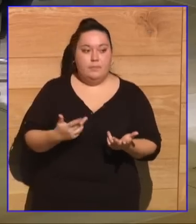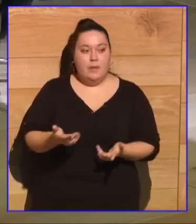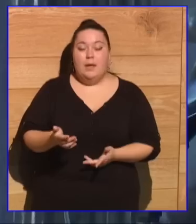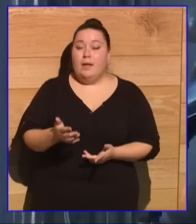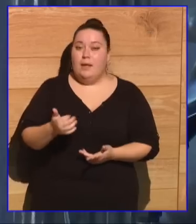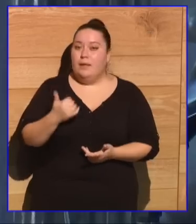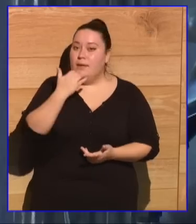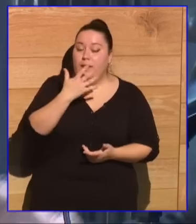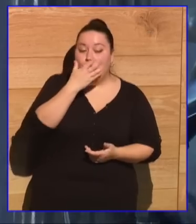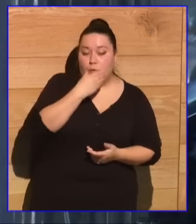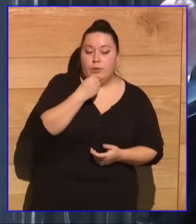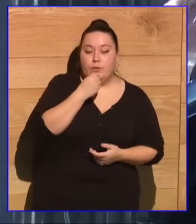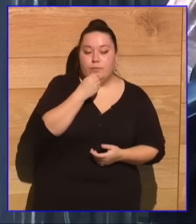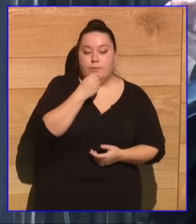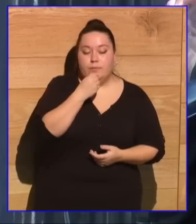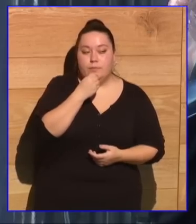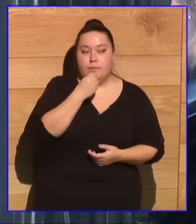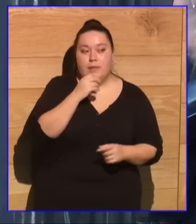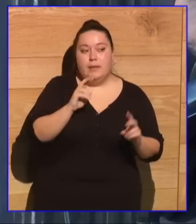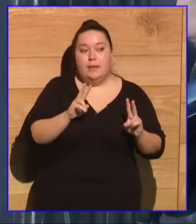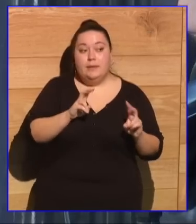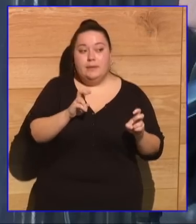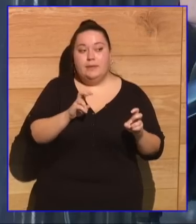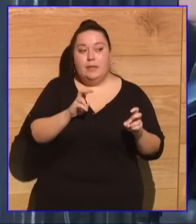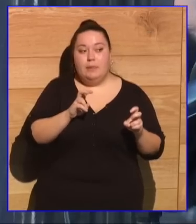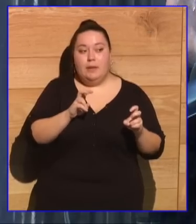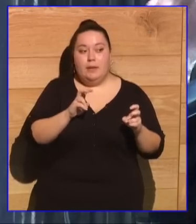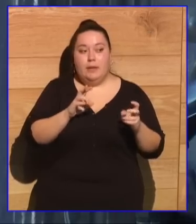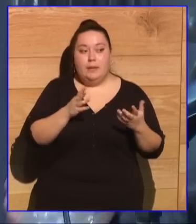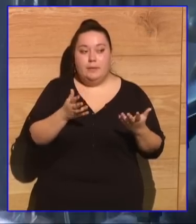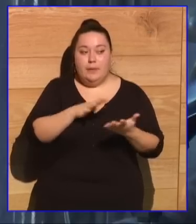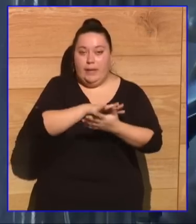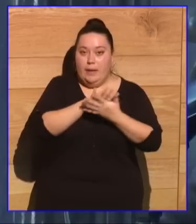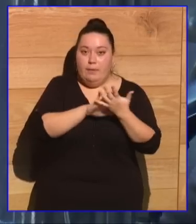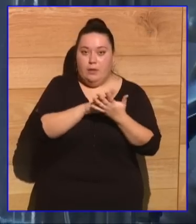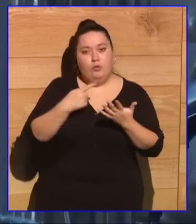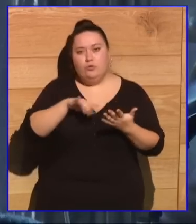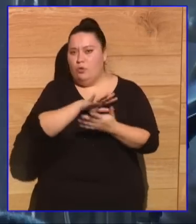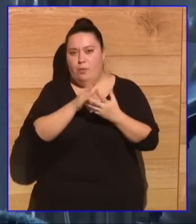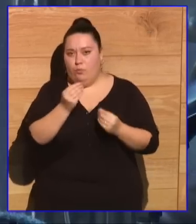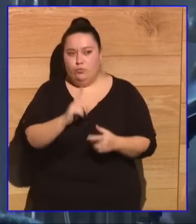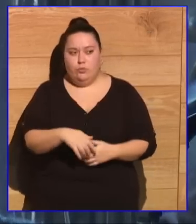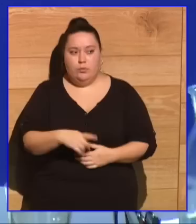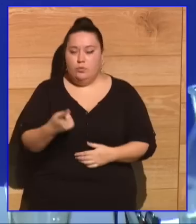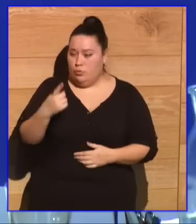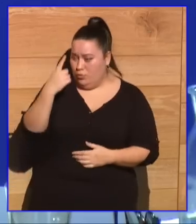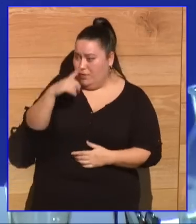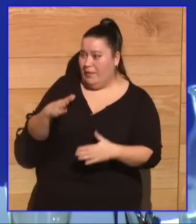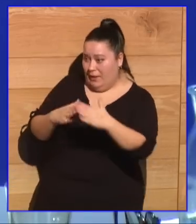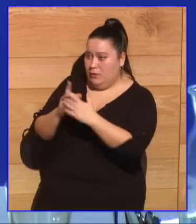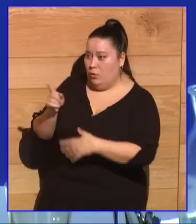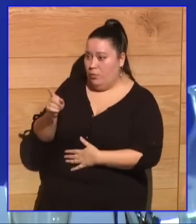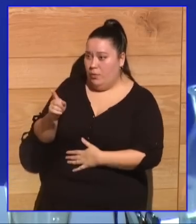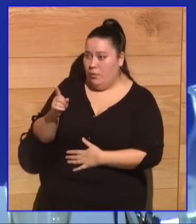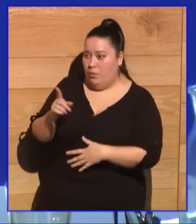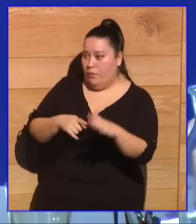cosa bonita aquí, y es el tratamiento ya de... Es una cosa de la que no hablamos mucho. Sabes que has interrumpido a Rodrigo en